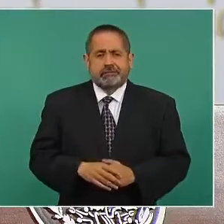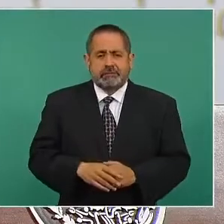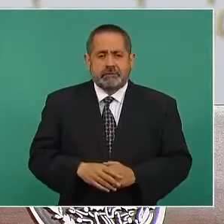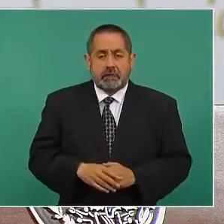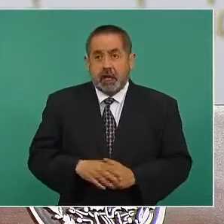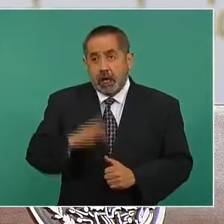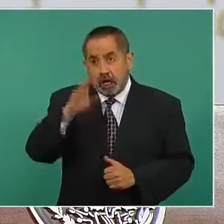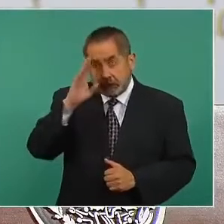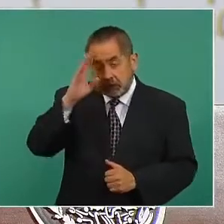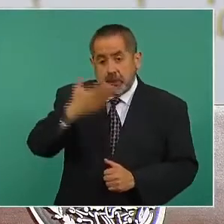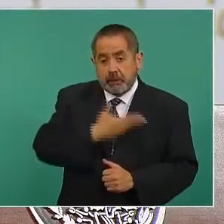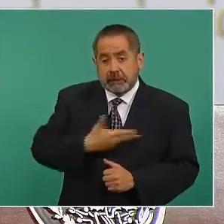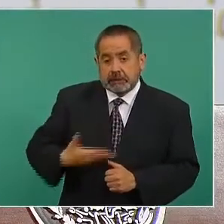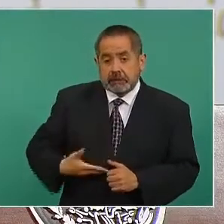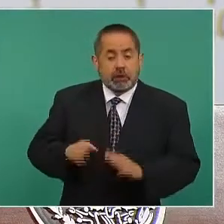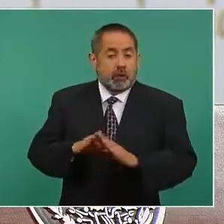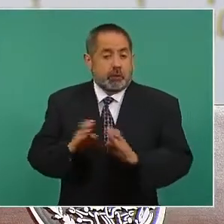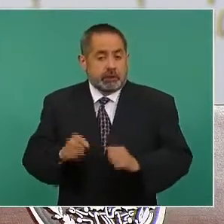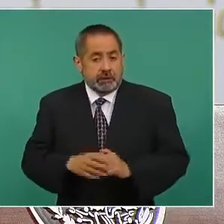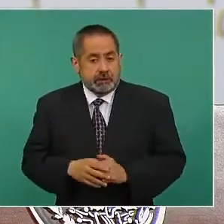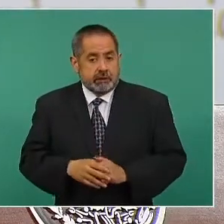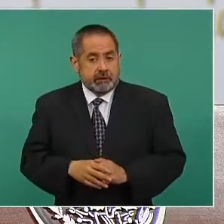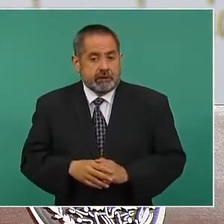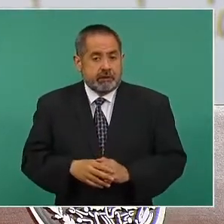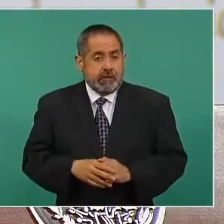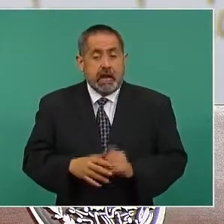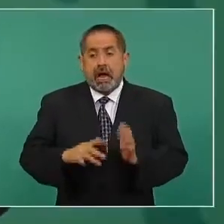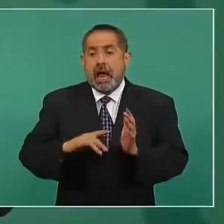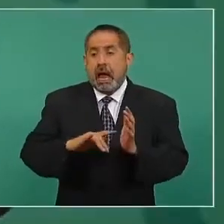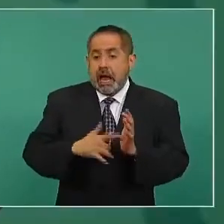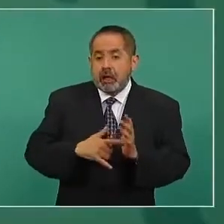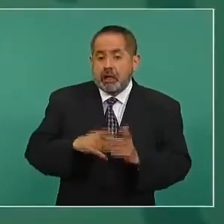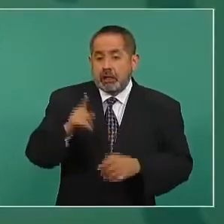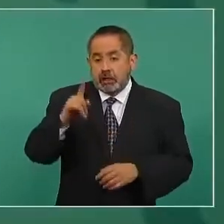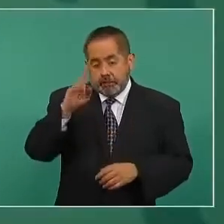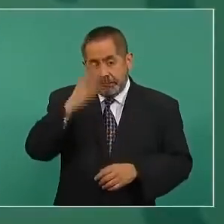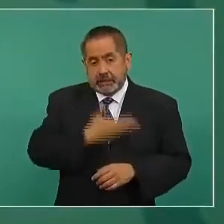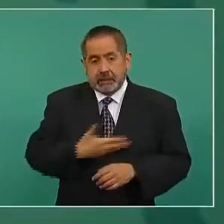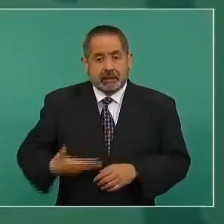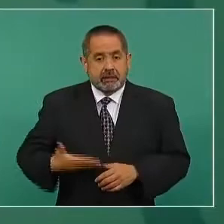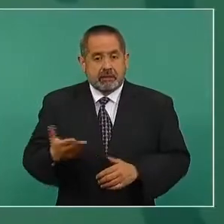Señor presidente, ¿cómo está? ¿Qué horas son, señor presidente?